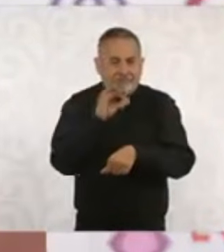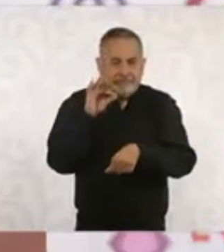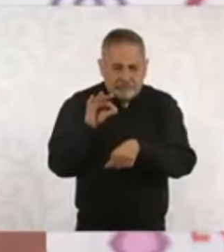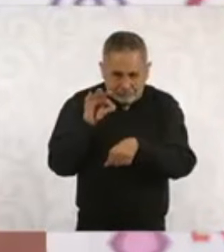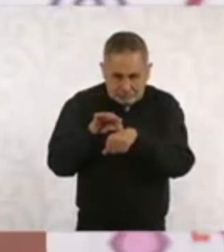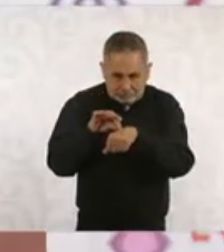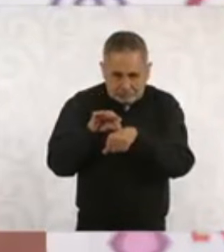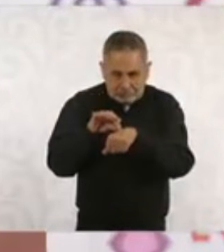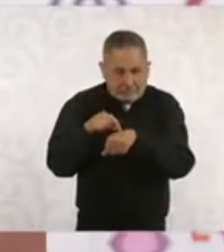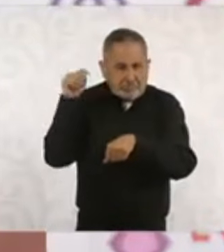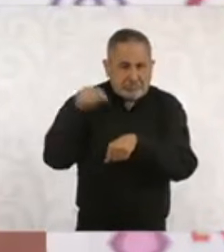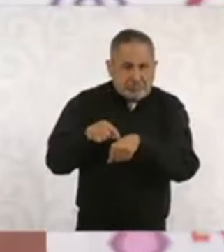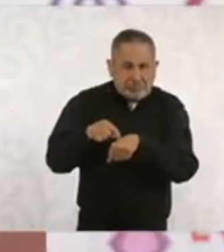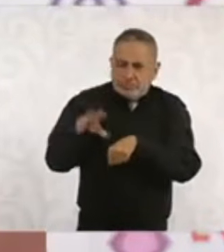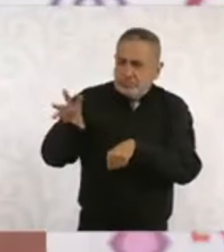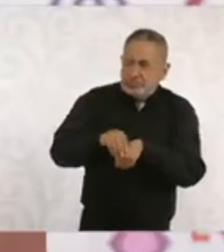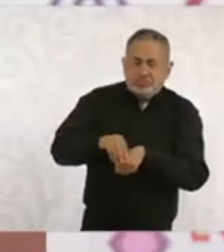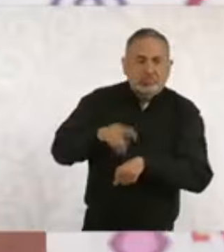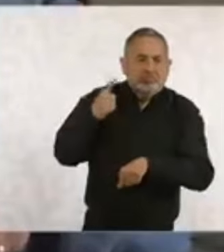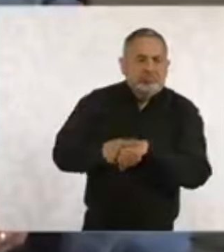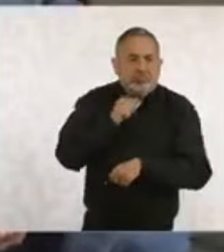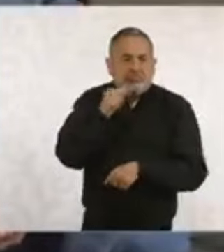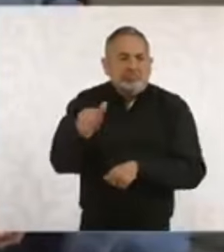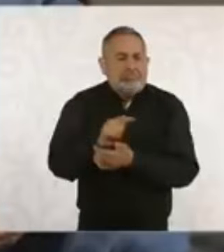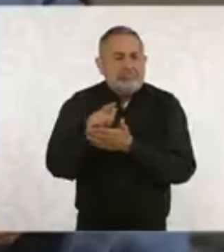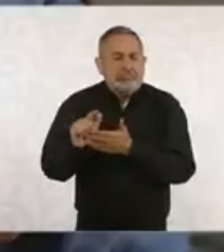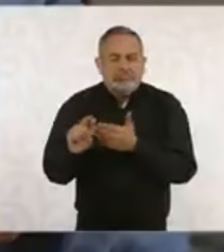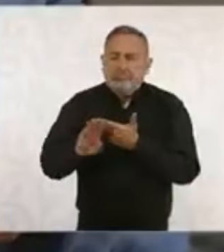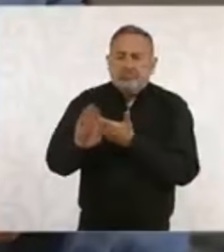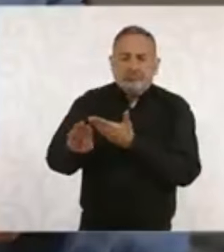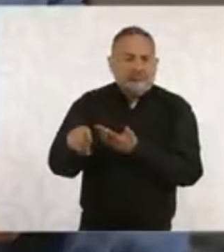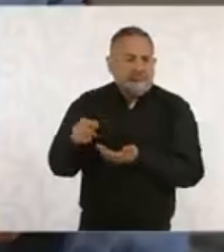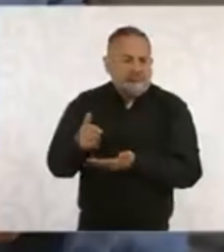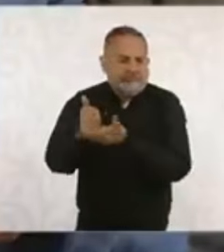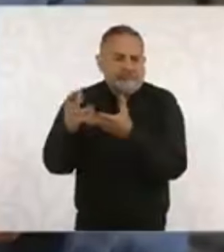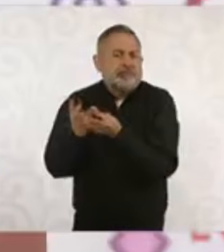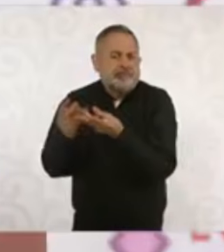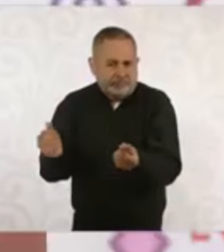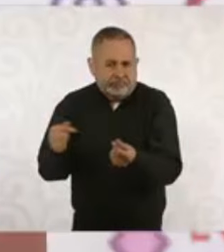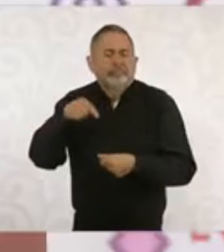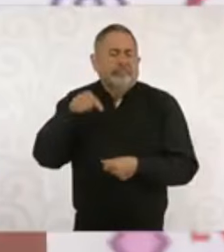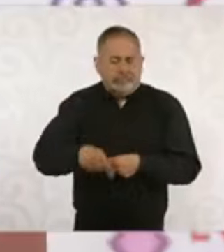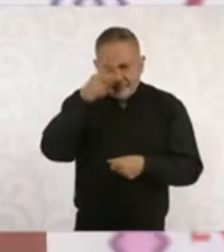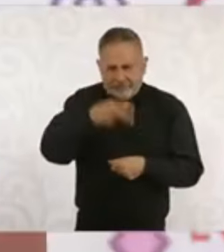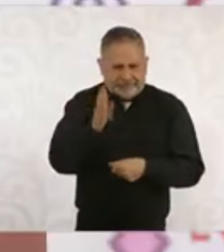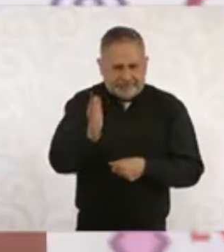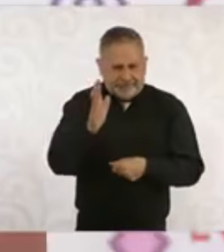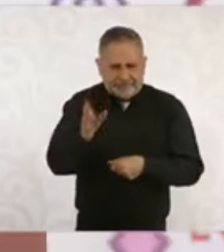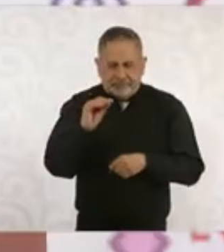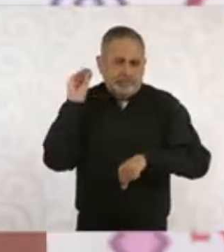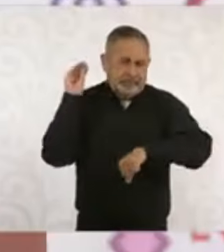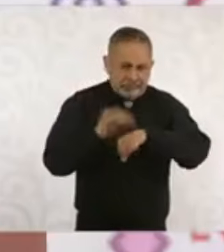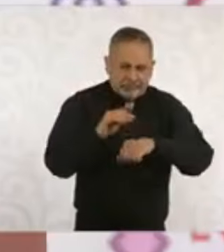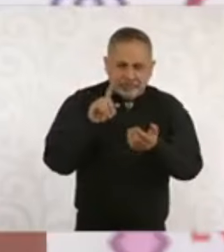no puede transmitir el virus del dengue. Ese es el motivo. En México se han instalado 3 plantas